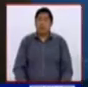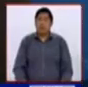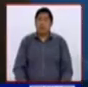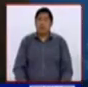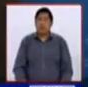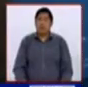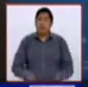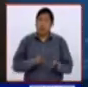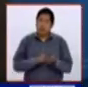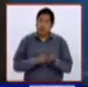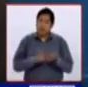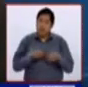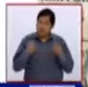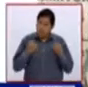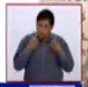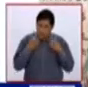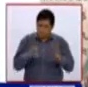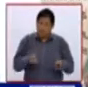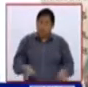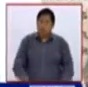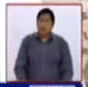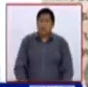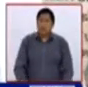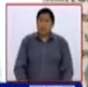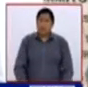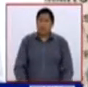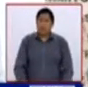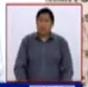Mire, joven, acá colófilo, le dice, mira, mira.